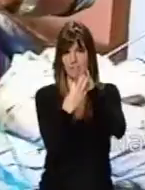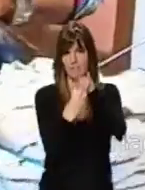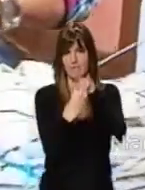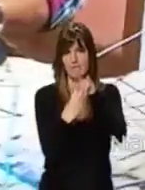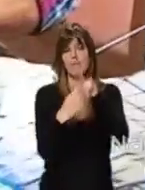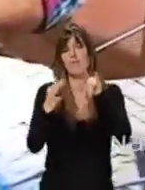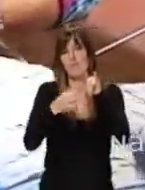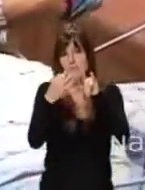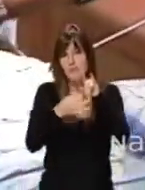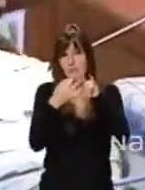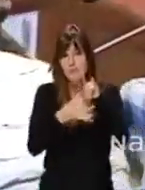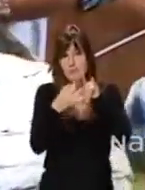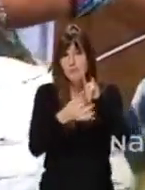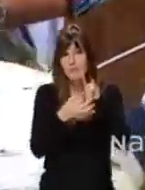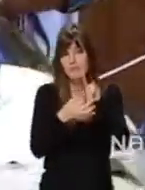coserlo,